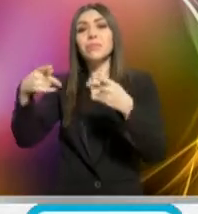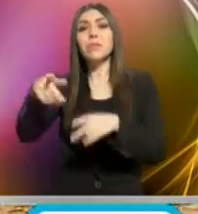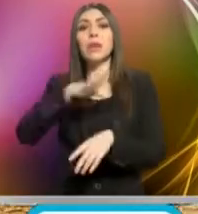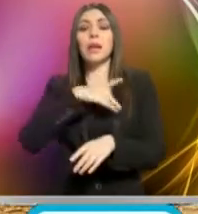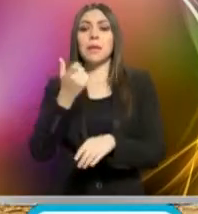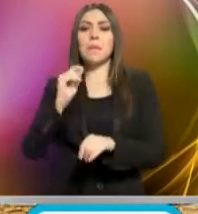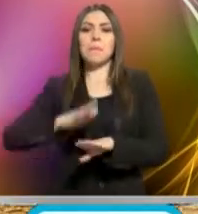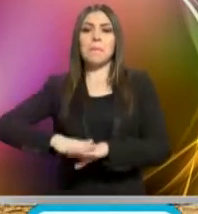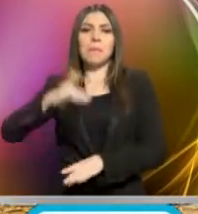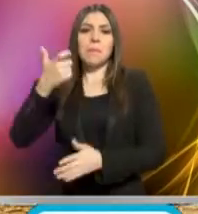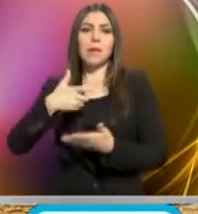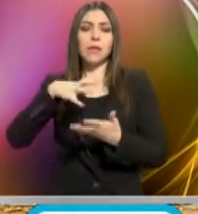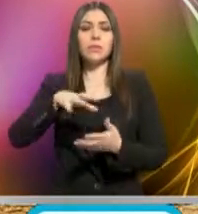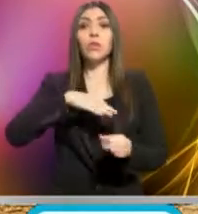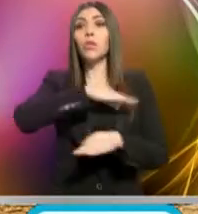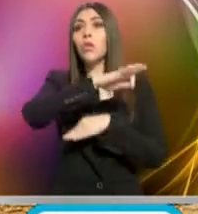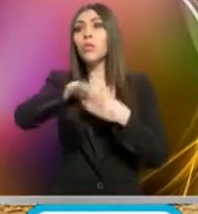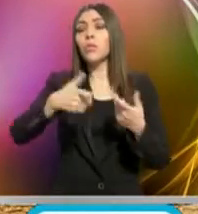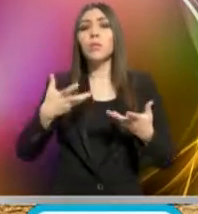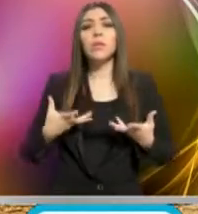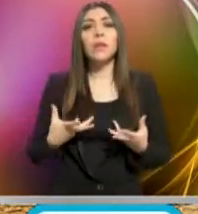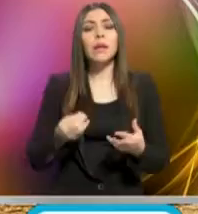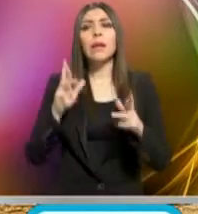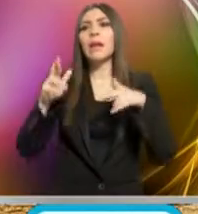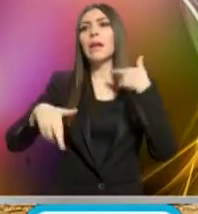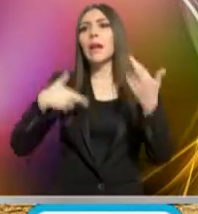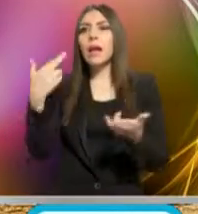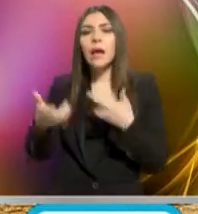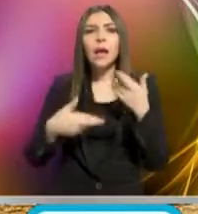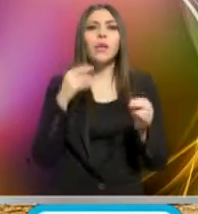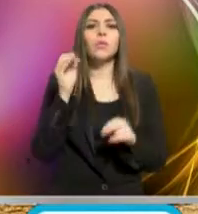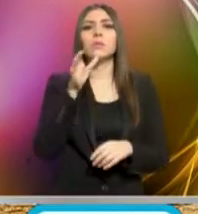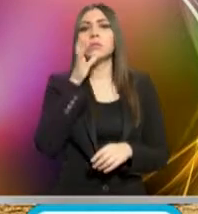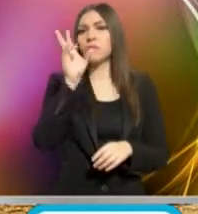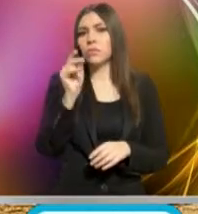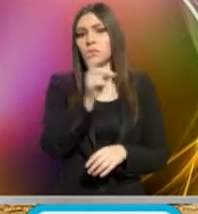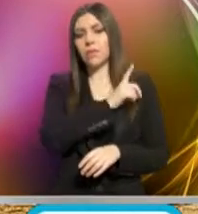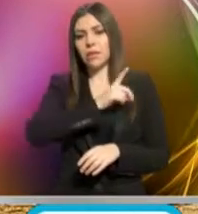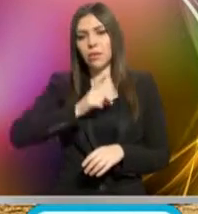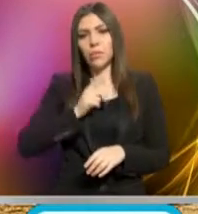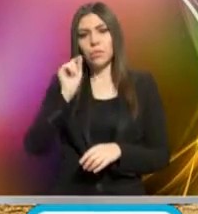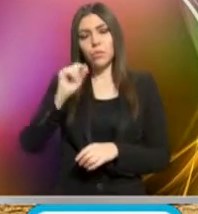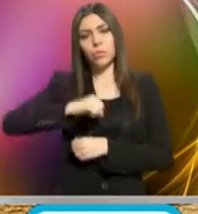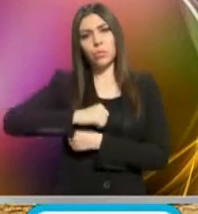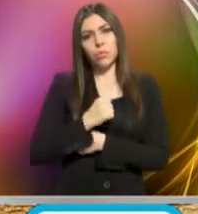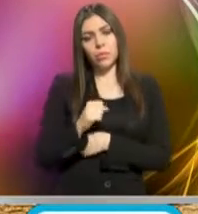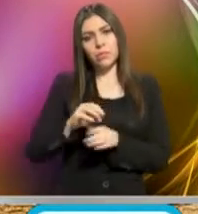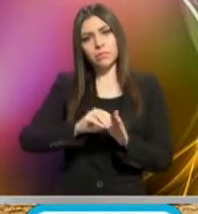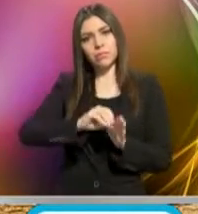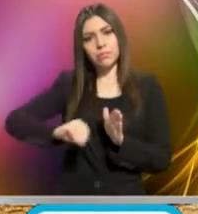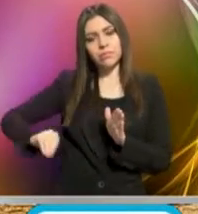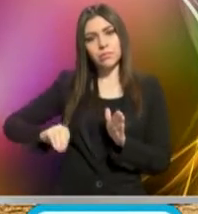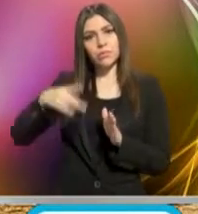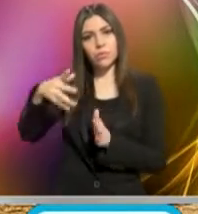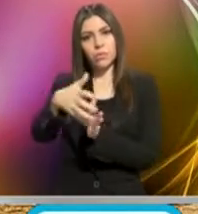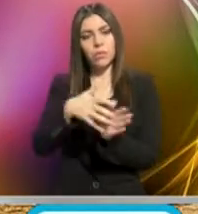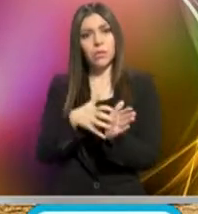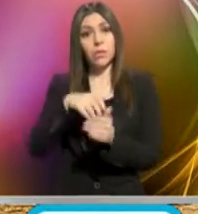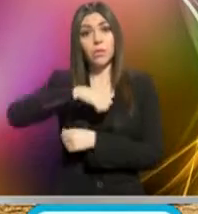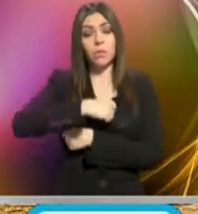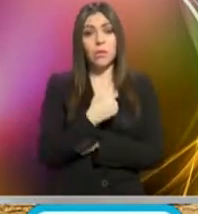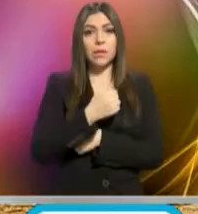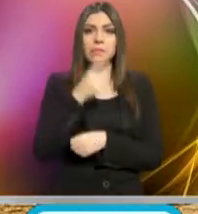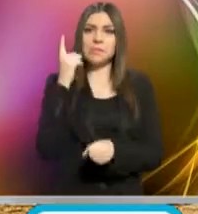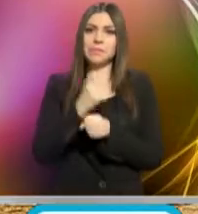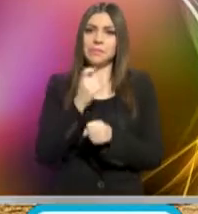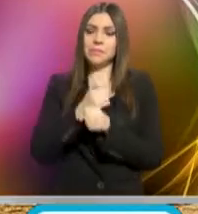que no todo sea para regalos, adornos, cenas, ¿no? O sea, tienes que tener una parte del ahorro. Guardar dinero es lo básico,